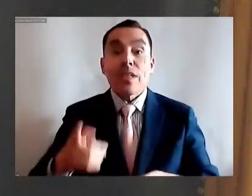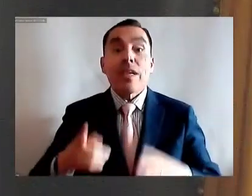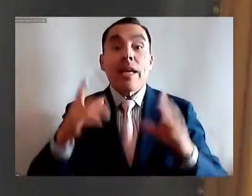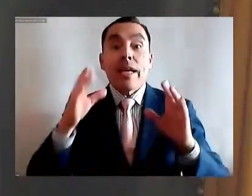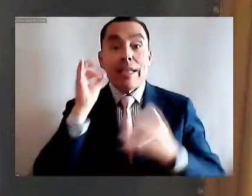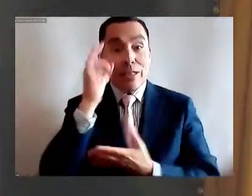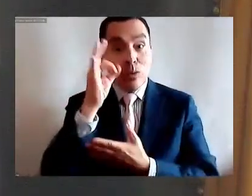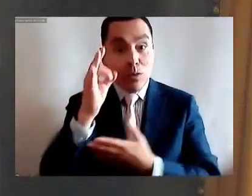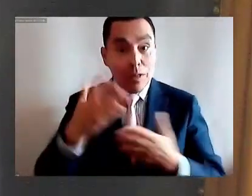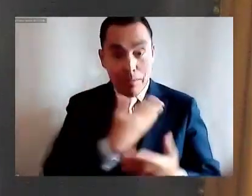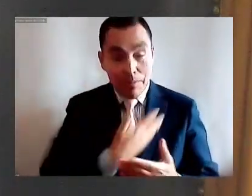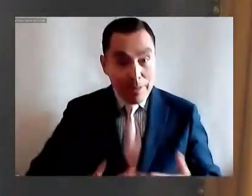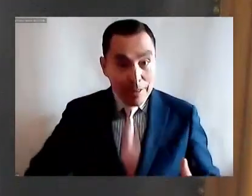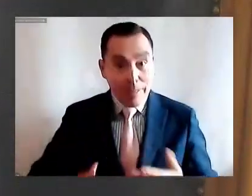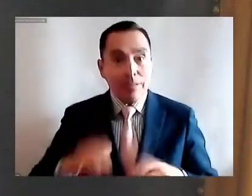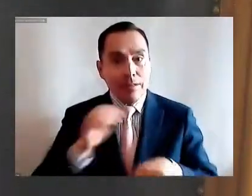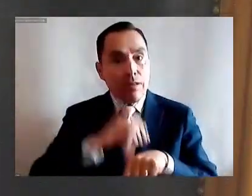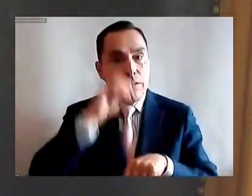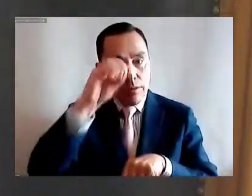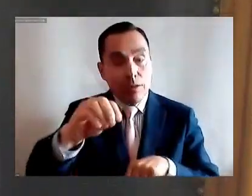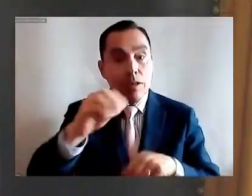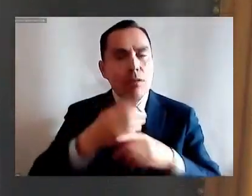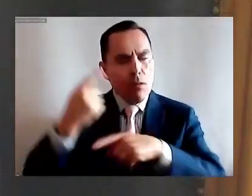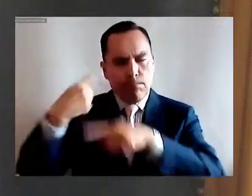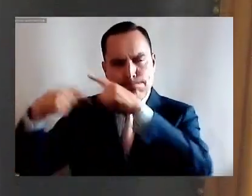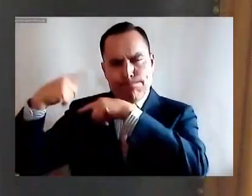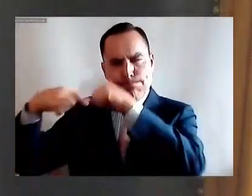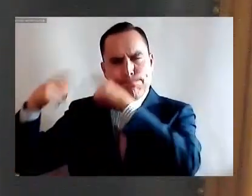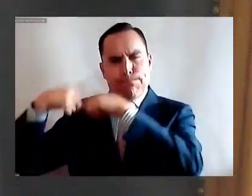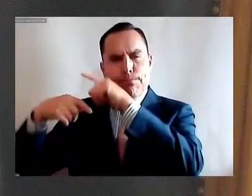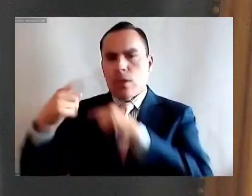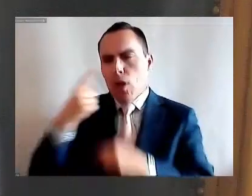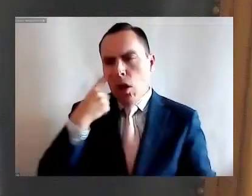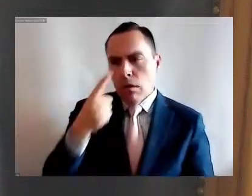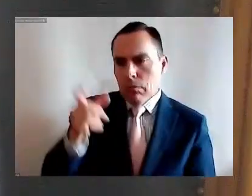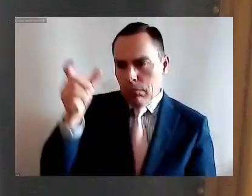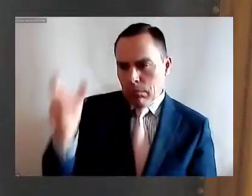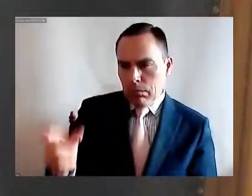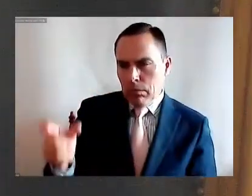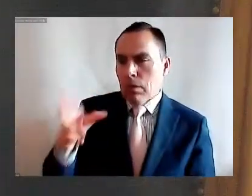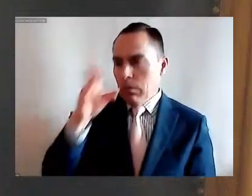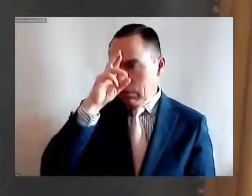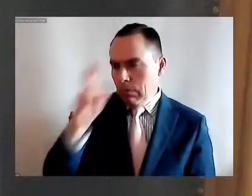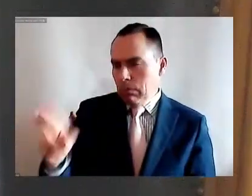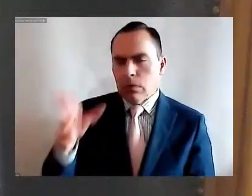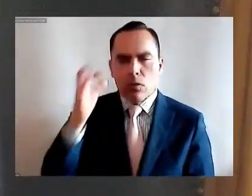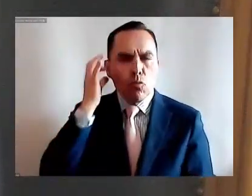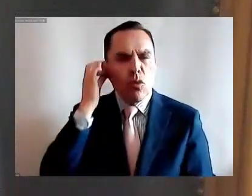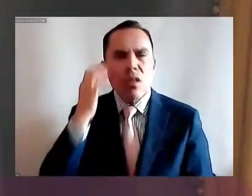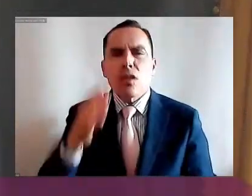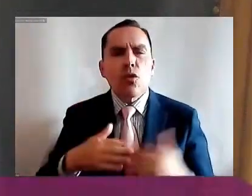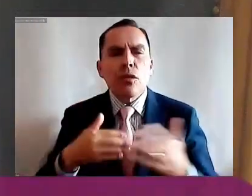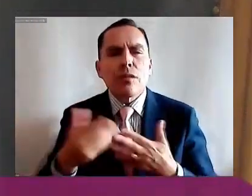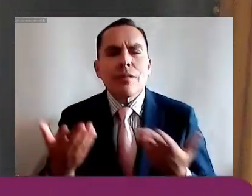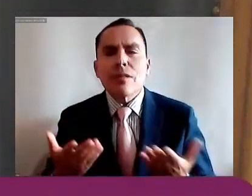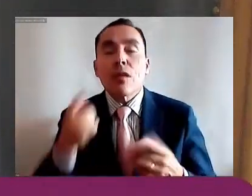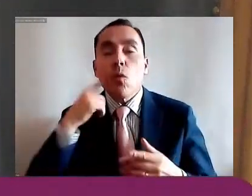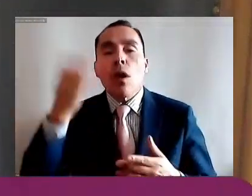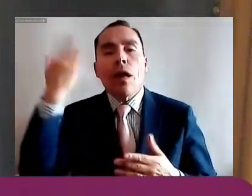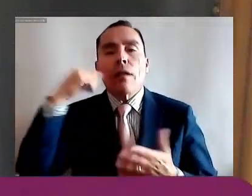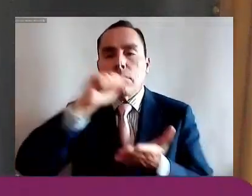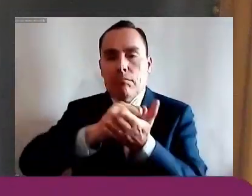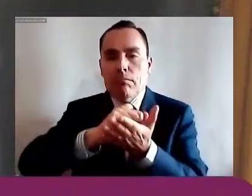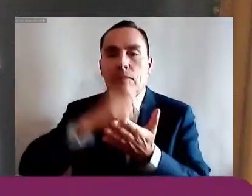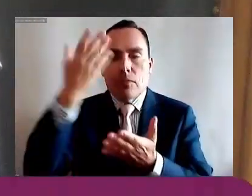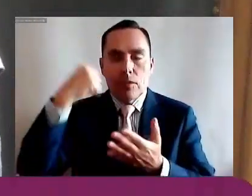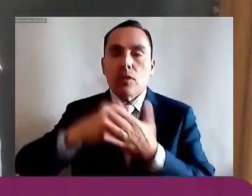fondo refirió que el origen del reconocimiento del Día de la Mujer se encontraba precisamente en esta demanda de movimientos de mujeres